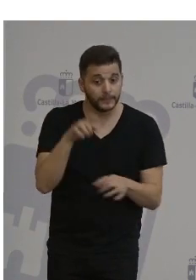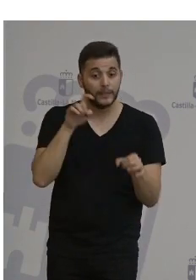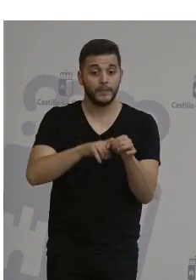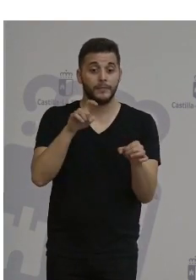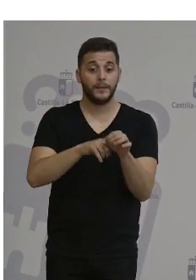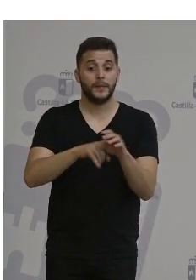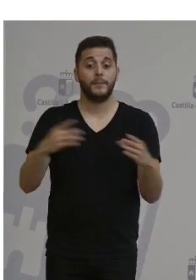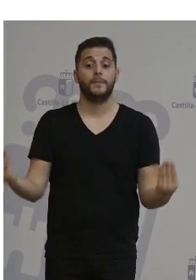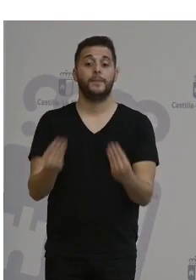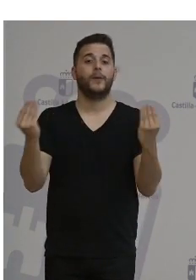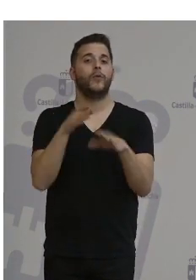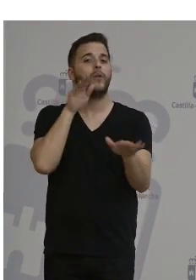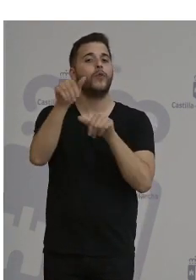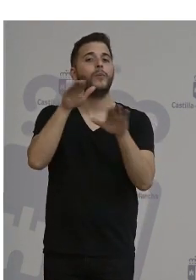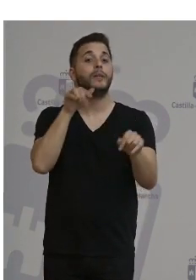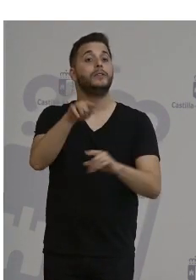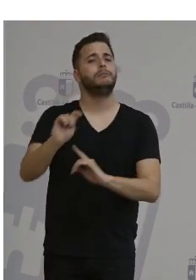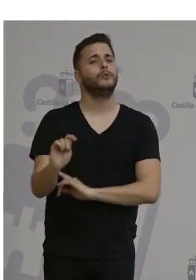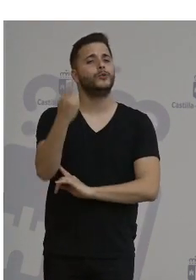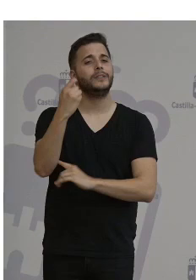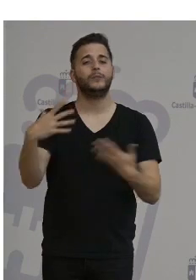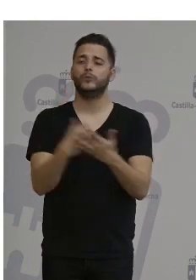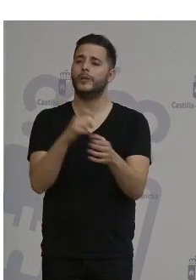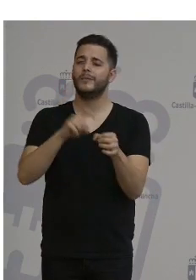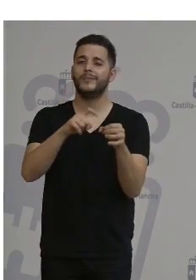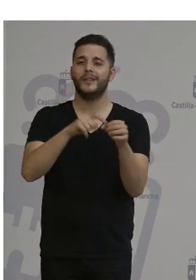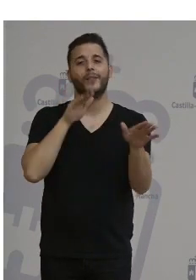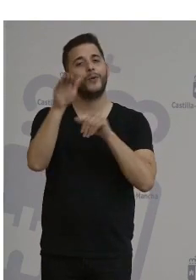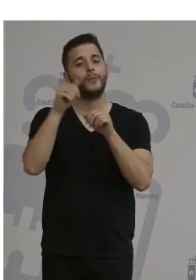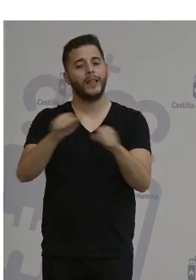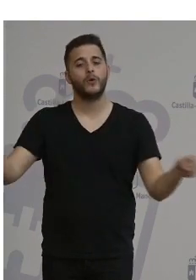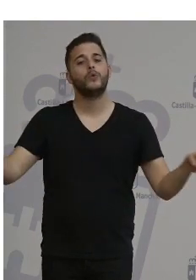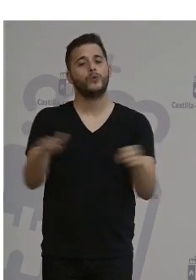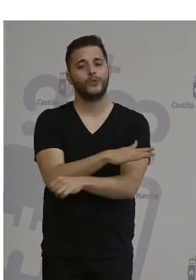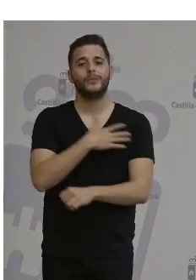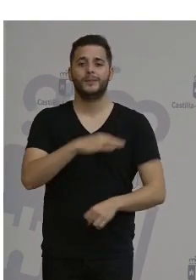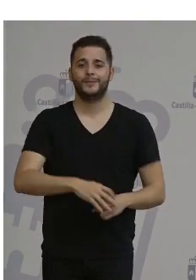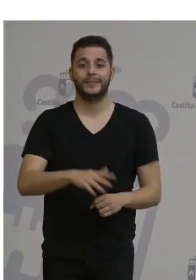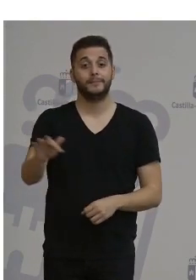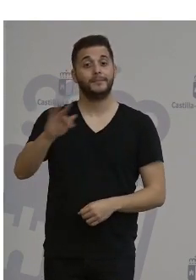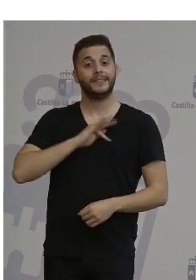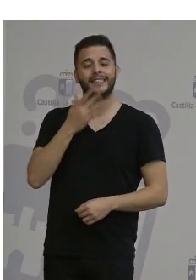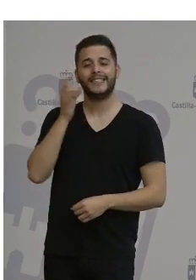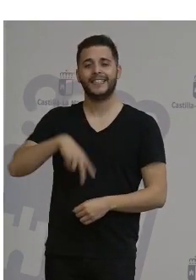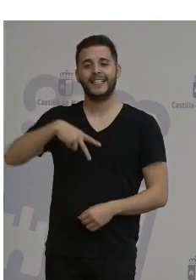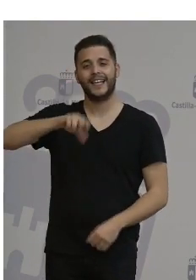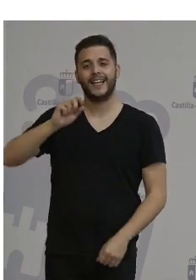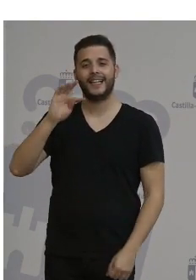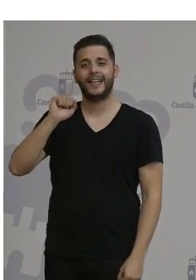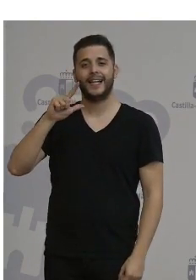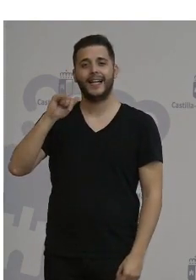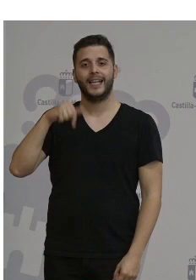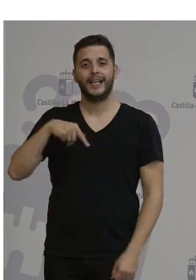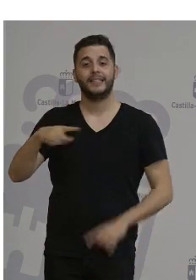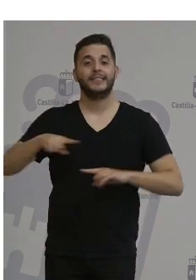sus convocatorias y ha conseguido que todas las plazas convocadas fueran cubiertas. Recoge el premio Natalia Márquez,